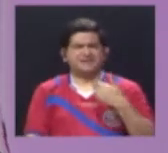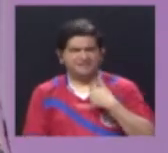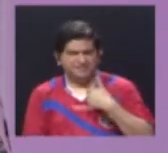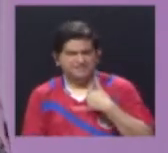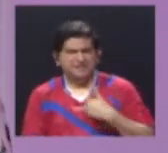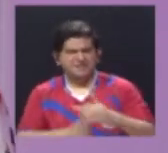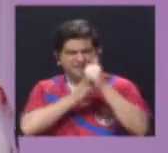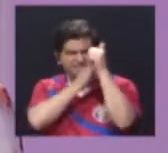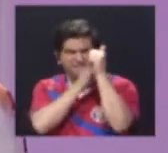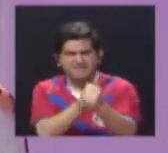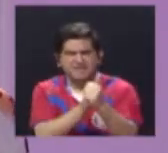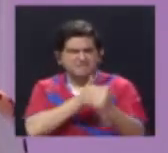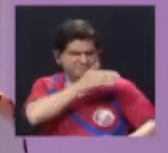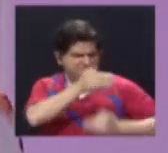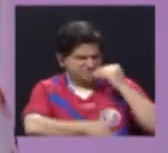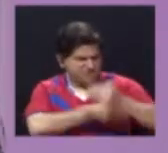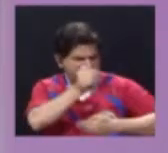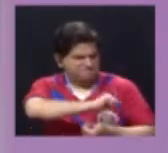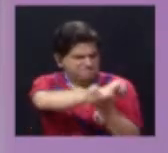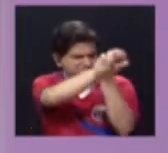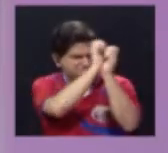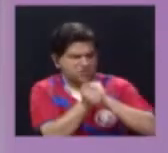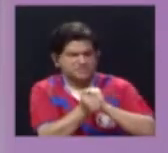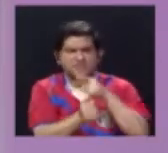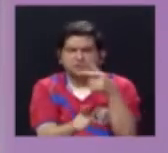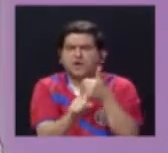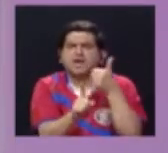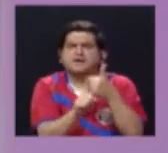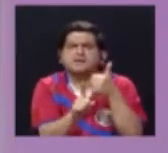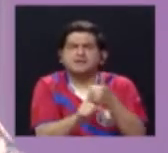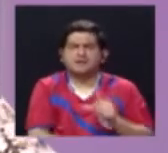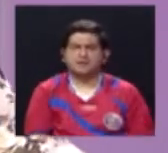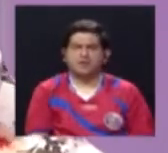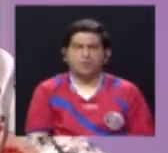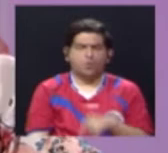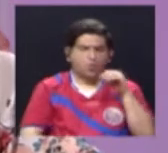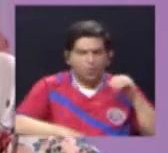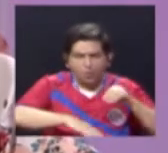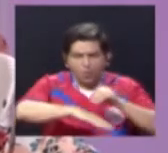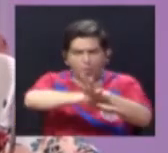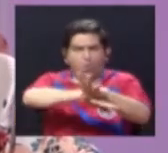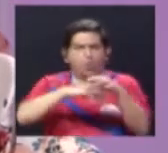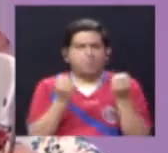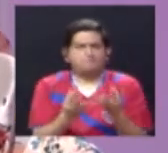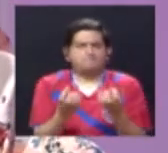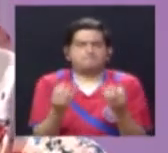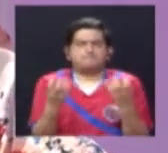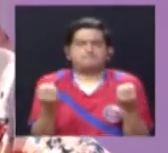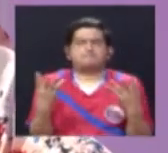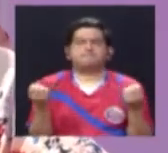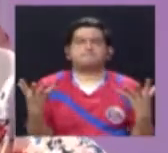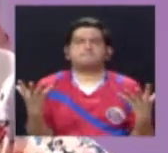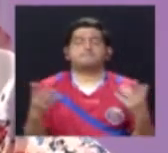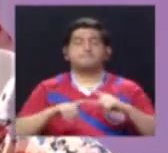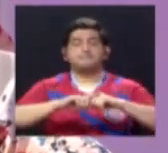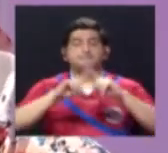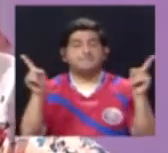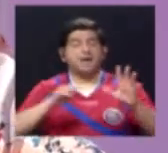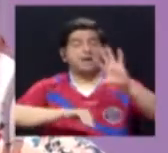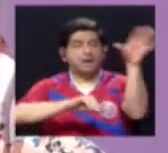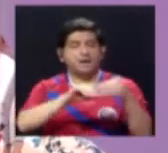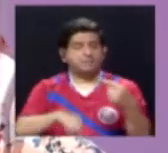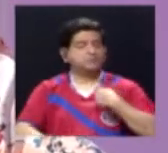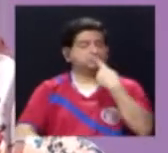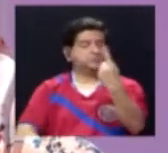liderando procesos de cambio en ellas eso va a ser un efecto multiplicador pero además